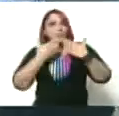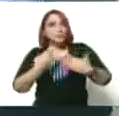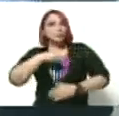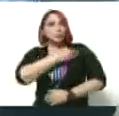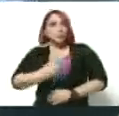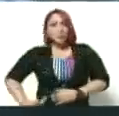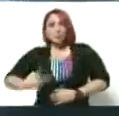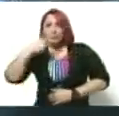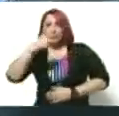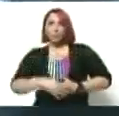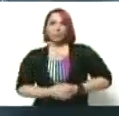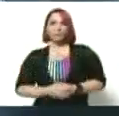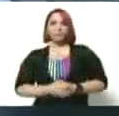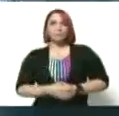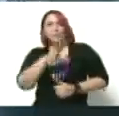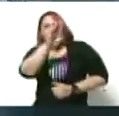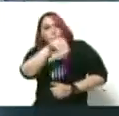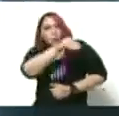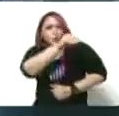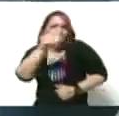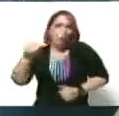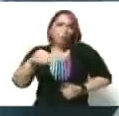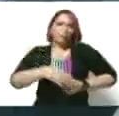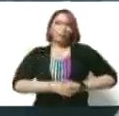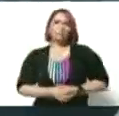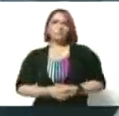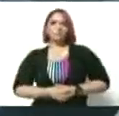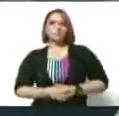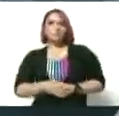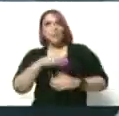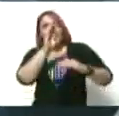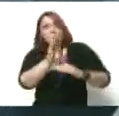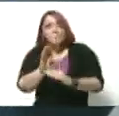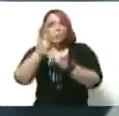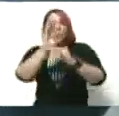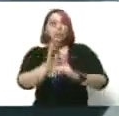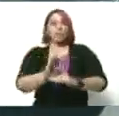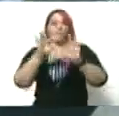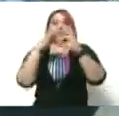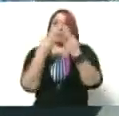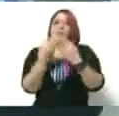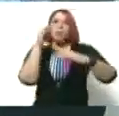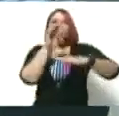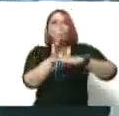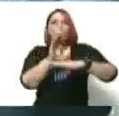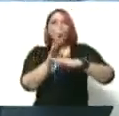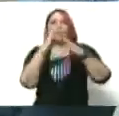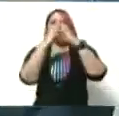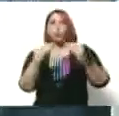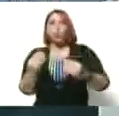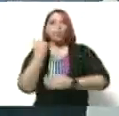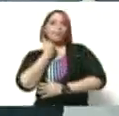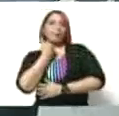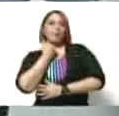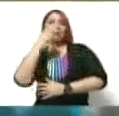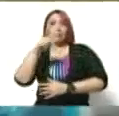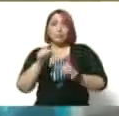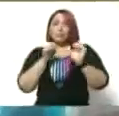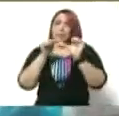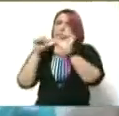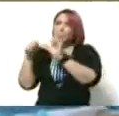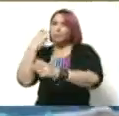presidente nicolás maduro que dios me lo bendiga mi vida que dios proteja a tu familia y que te cuide de toda enfermedad también seguimos por